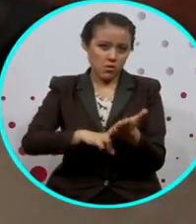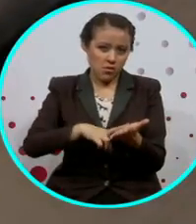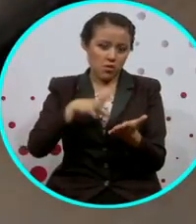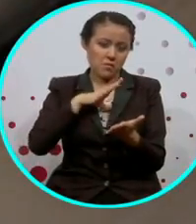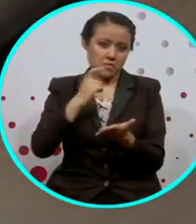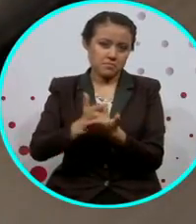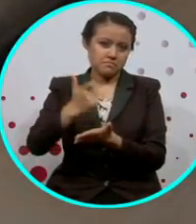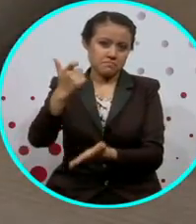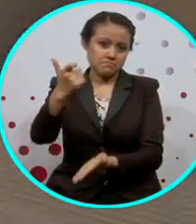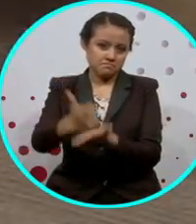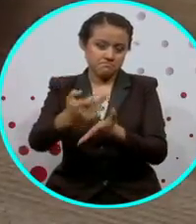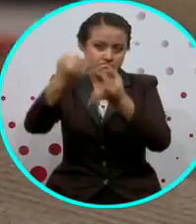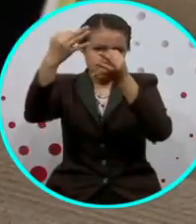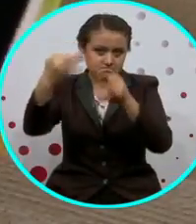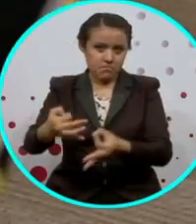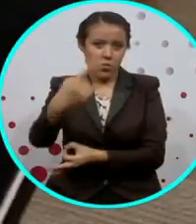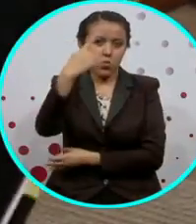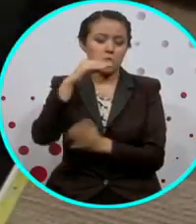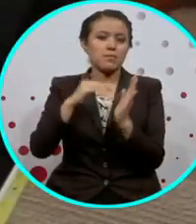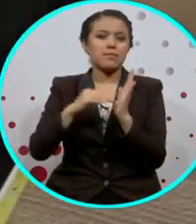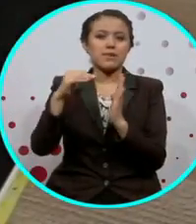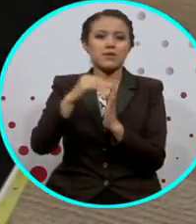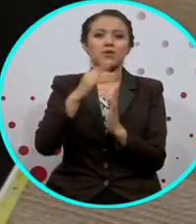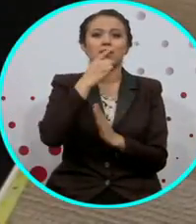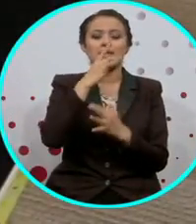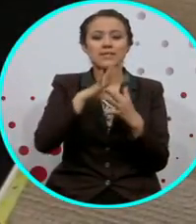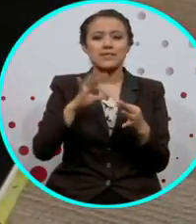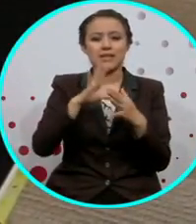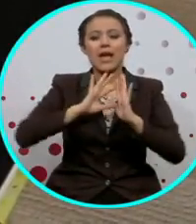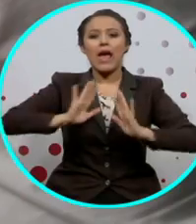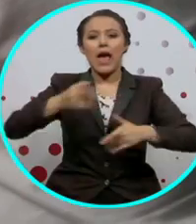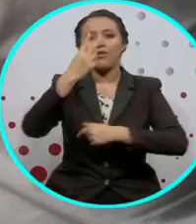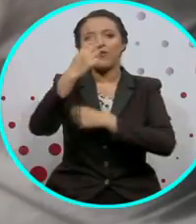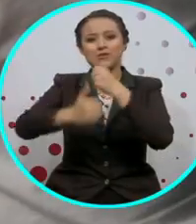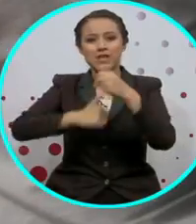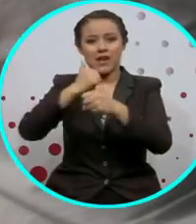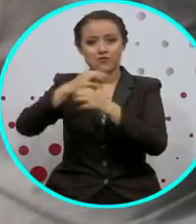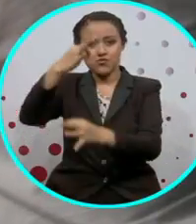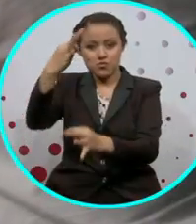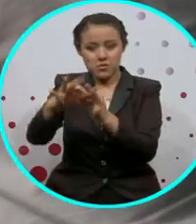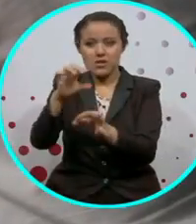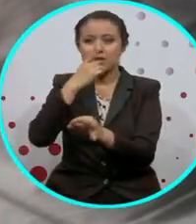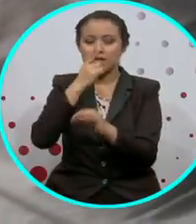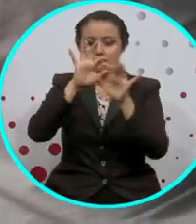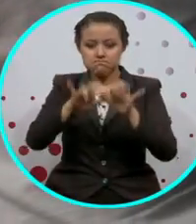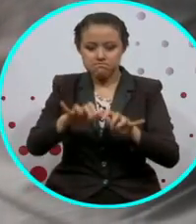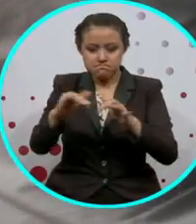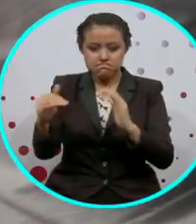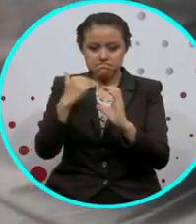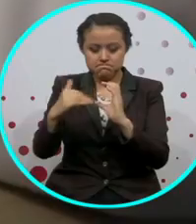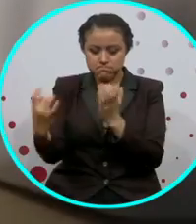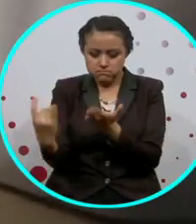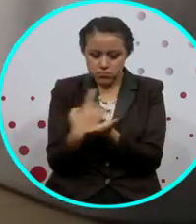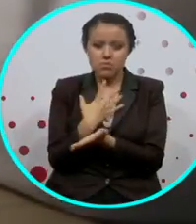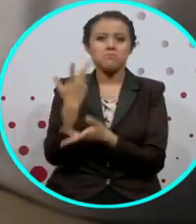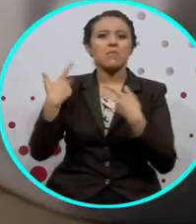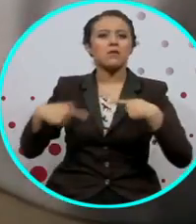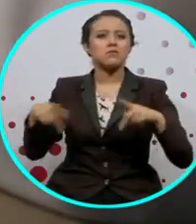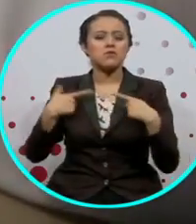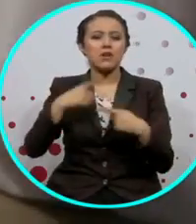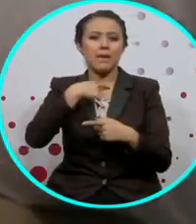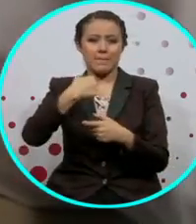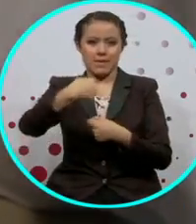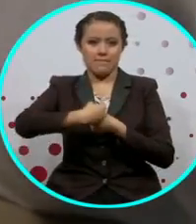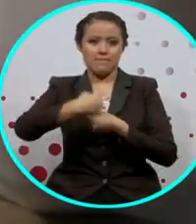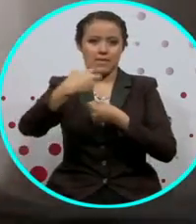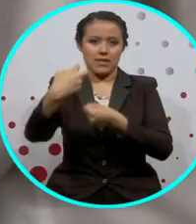la inversión original, que era de 1,000,000. Explica que casi al cumplir los 2 años, recibe un correo electrónico por parte de la persona que lo invitó